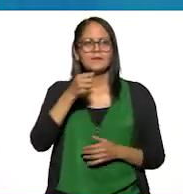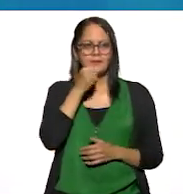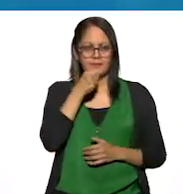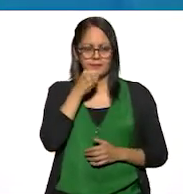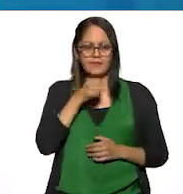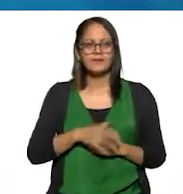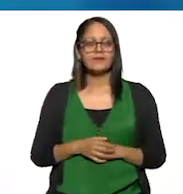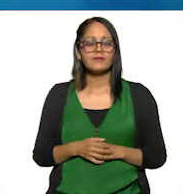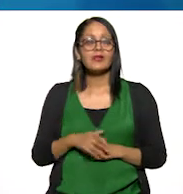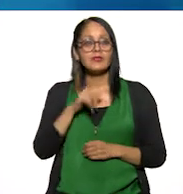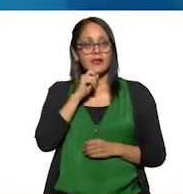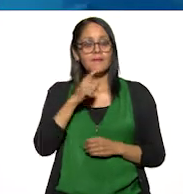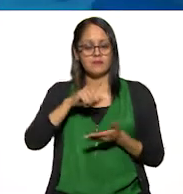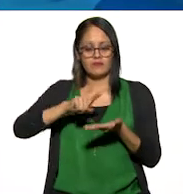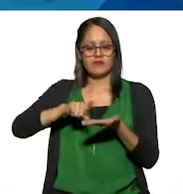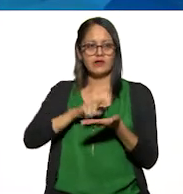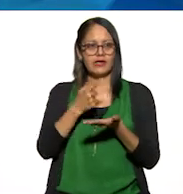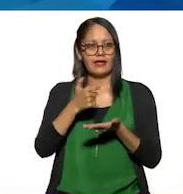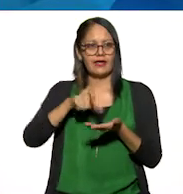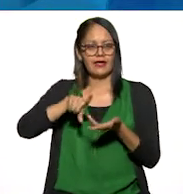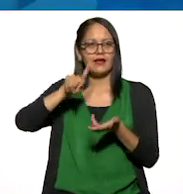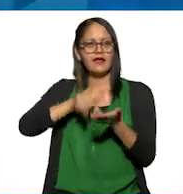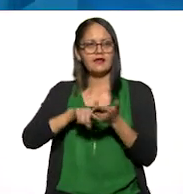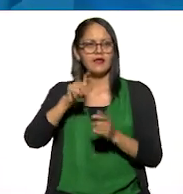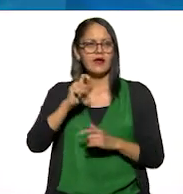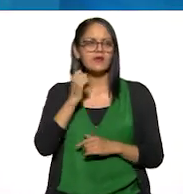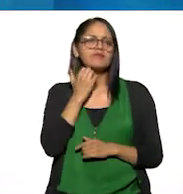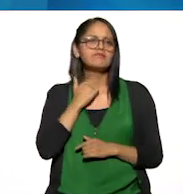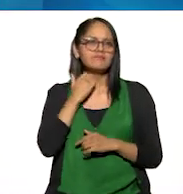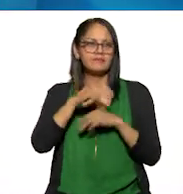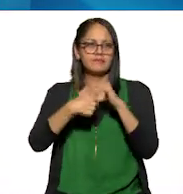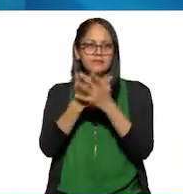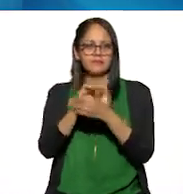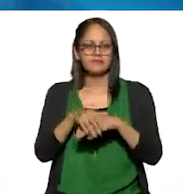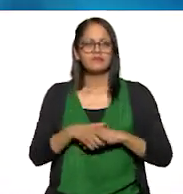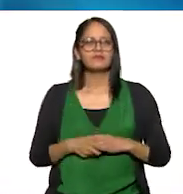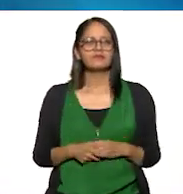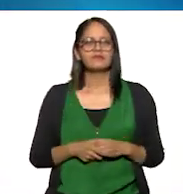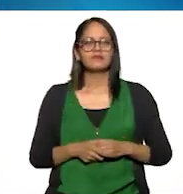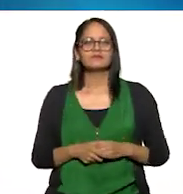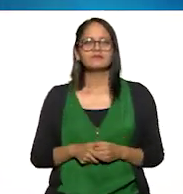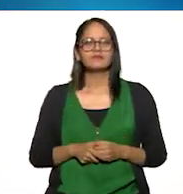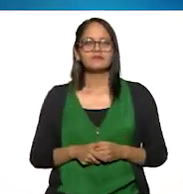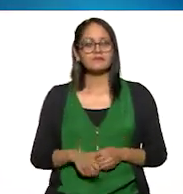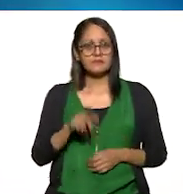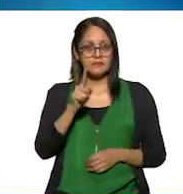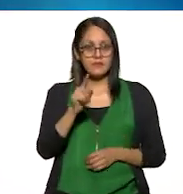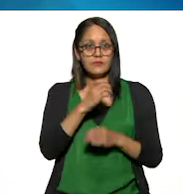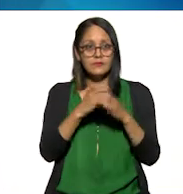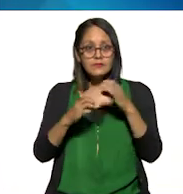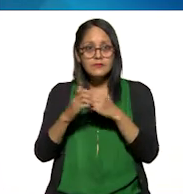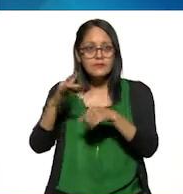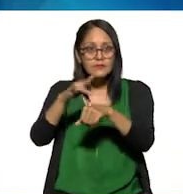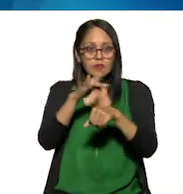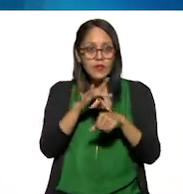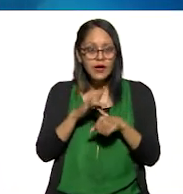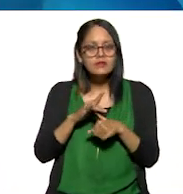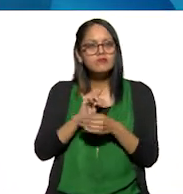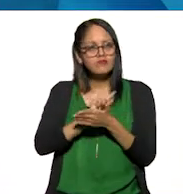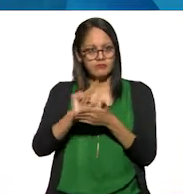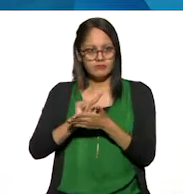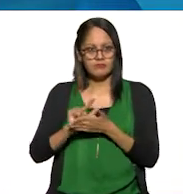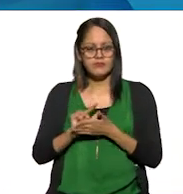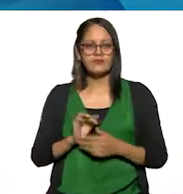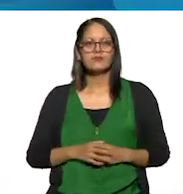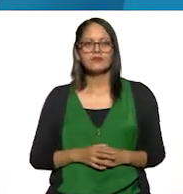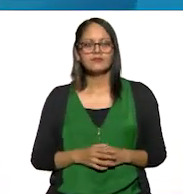durante 20 segundos o aplica desinfectante a base de agua y alcohol. Desinfecta las superficies de los objetos que